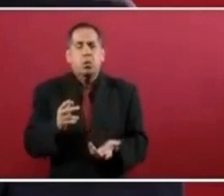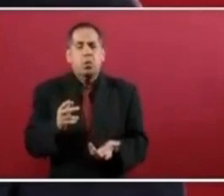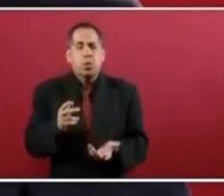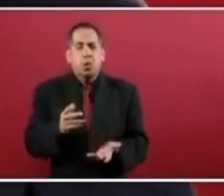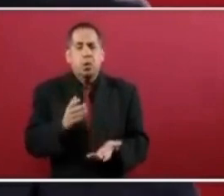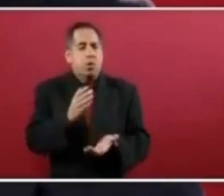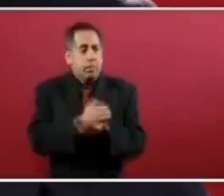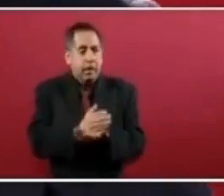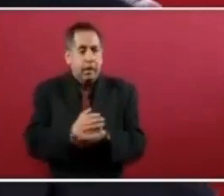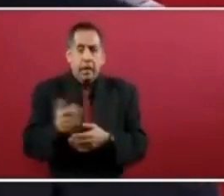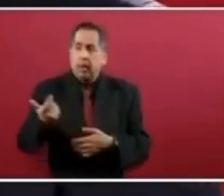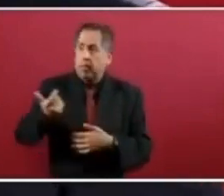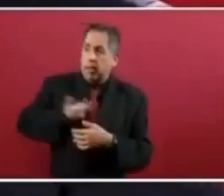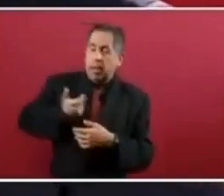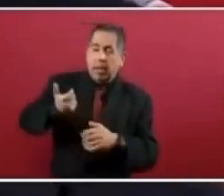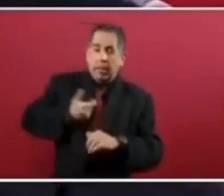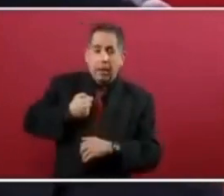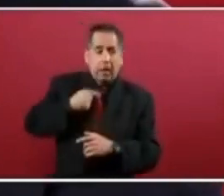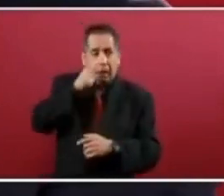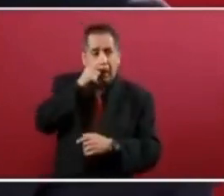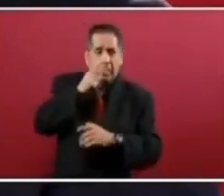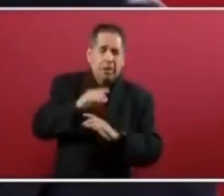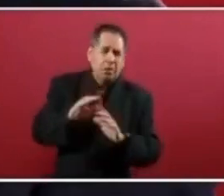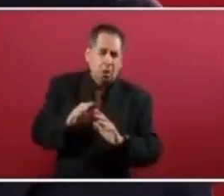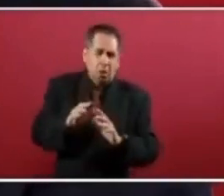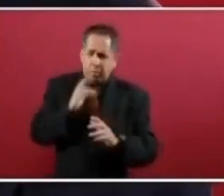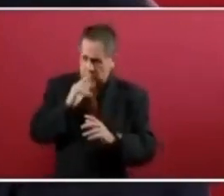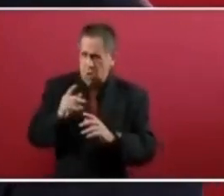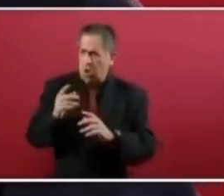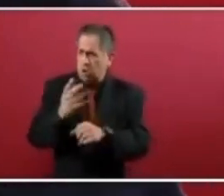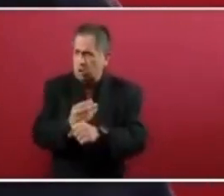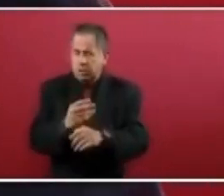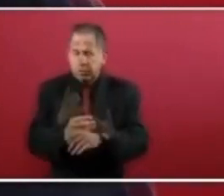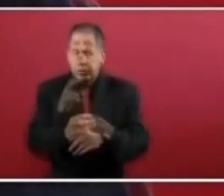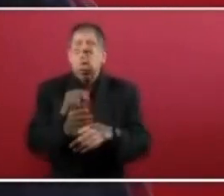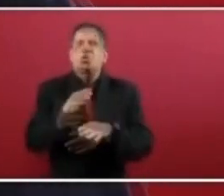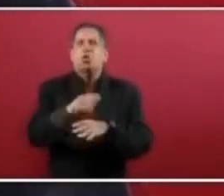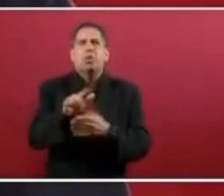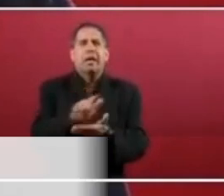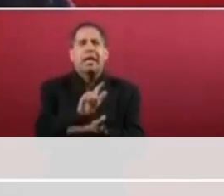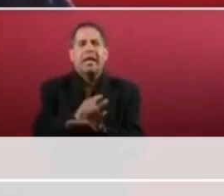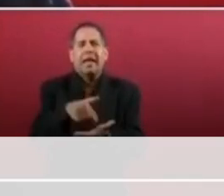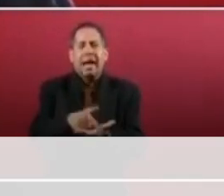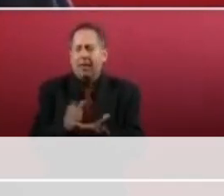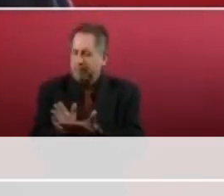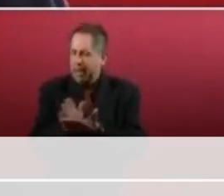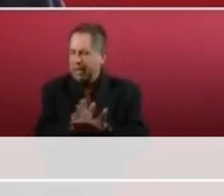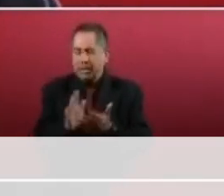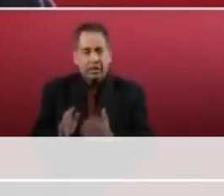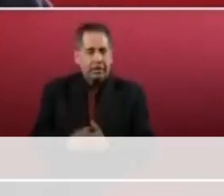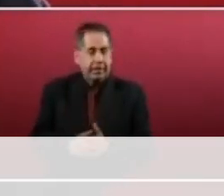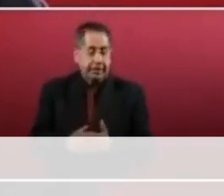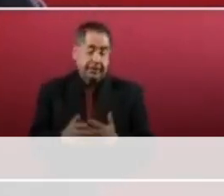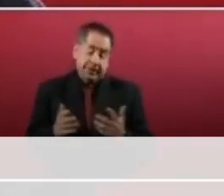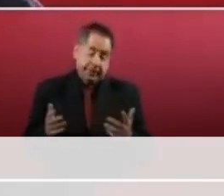se esté pagando tanto del dinero del presupuesto, que es dinero de todos. En el caso